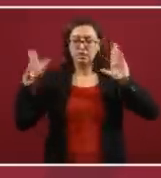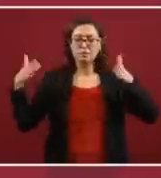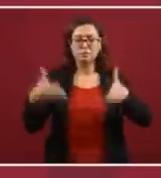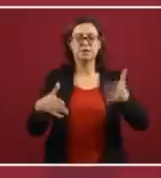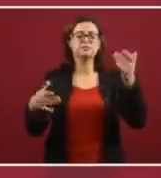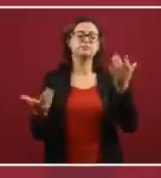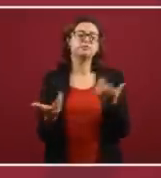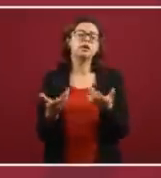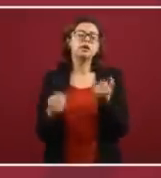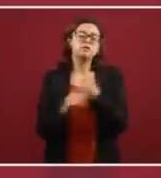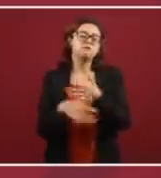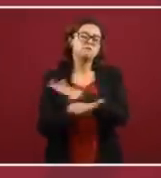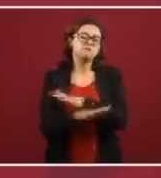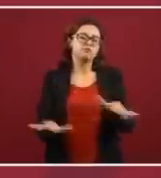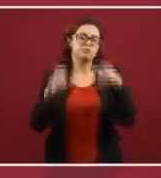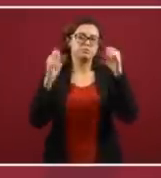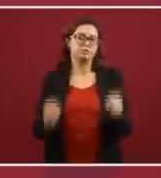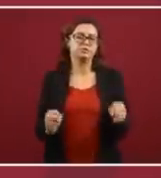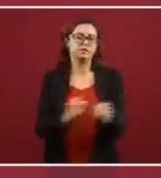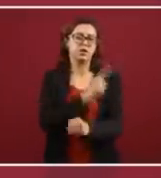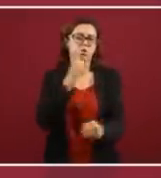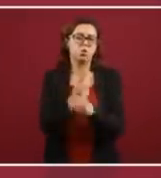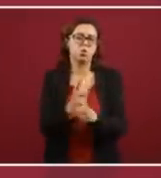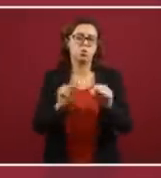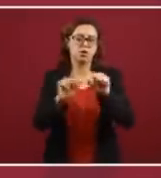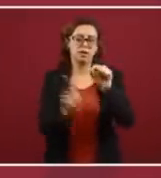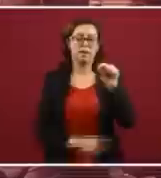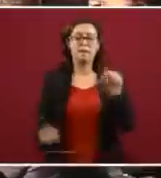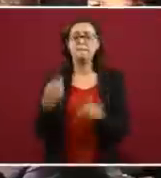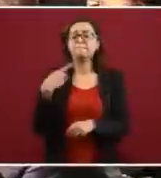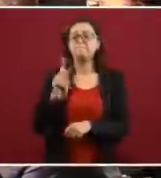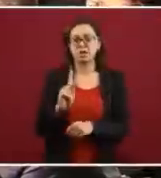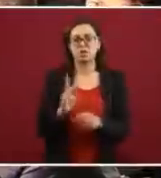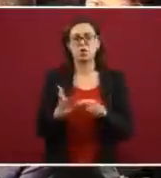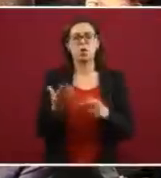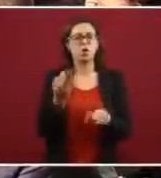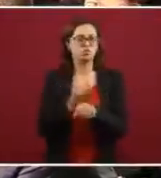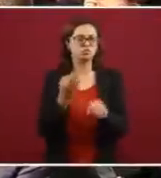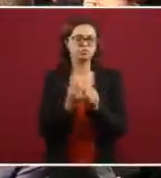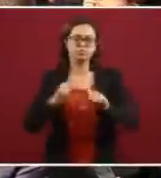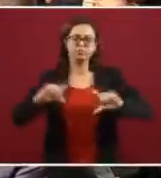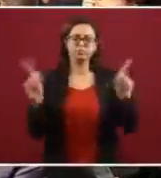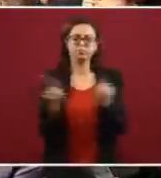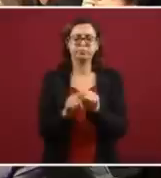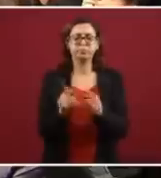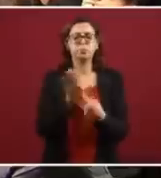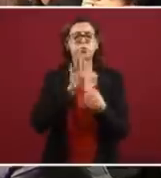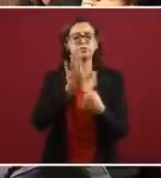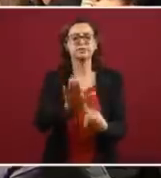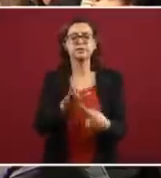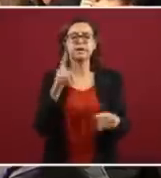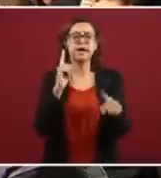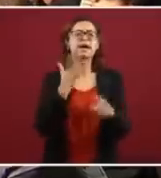seguridad pública. De todas maneras, comenzamos con el quién es quién en los precios.